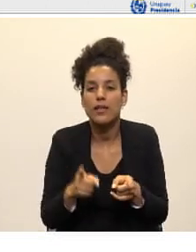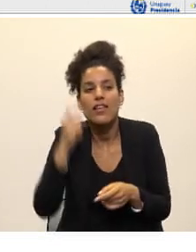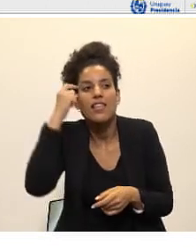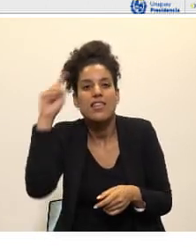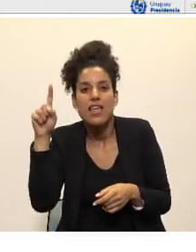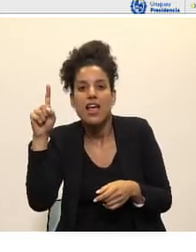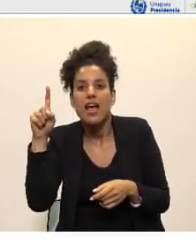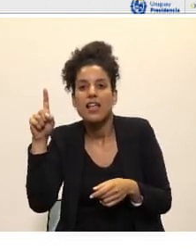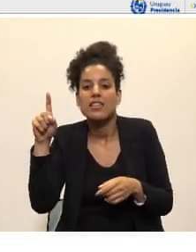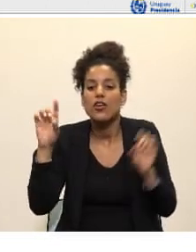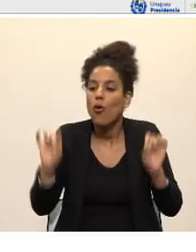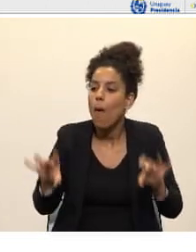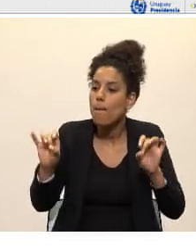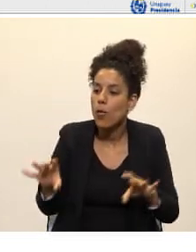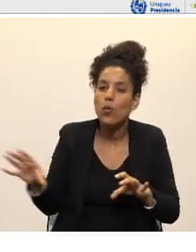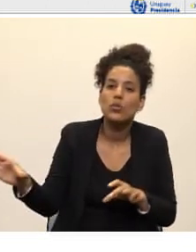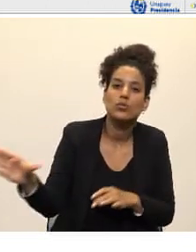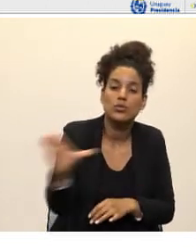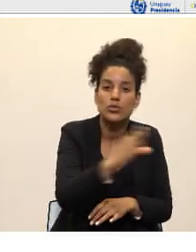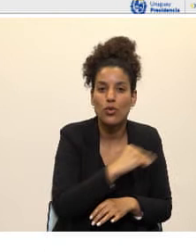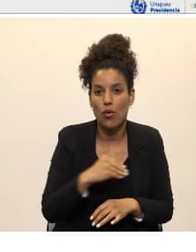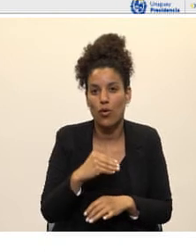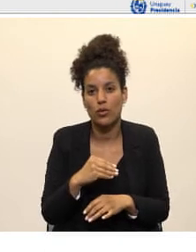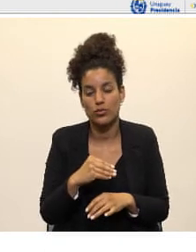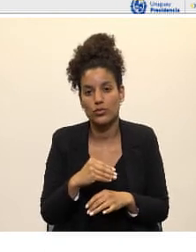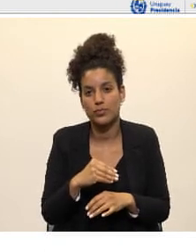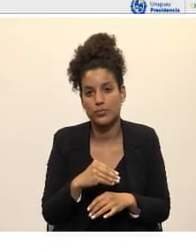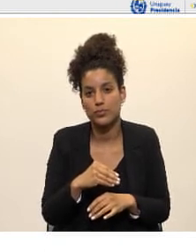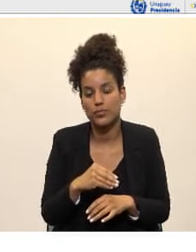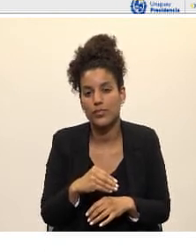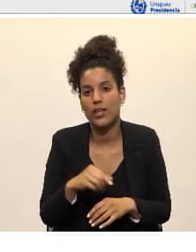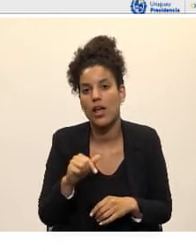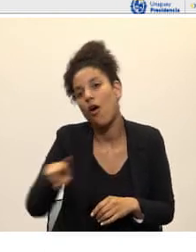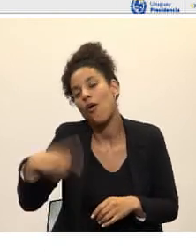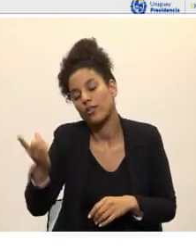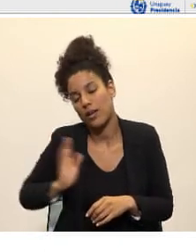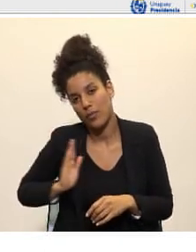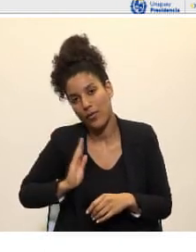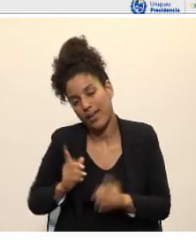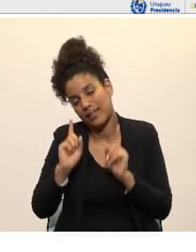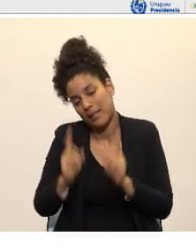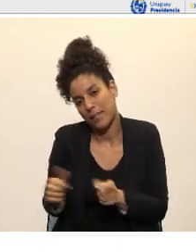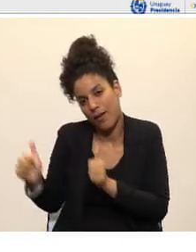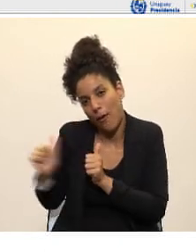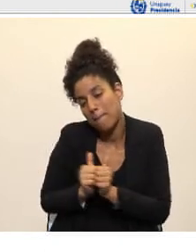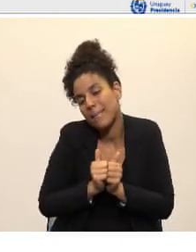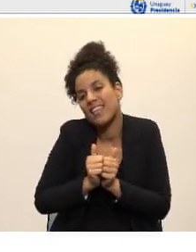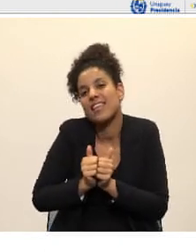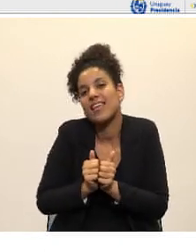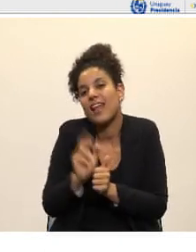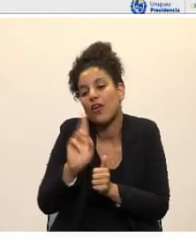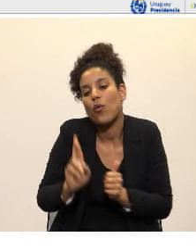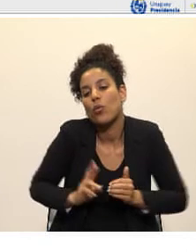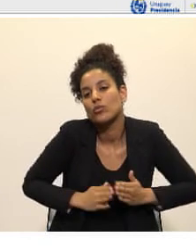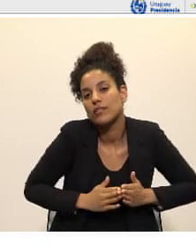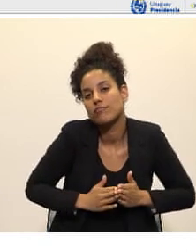desde Naomi Klein, que también es otra compañera de ruta, si puedo llamarlo de esta manera,